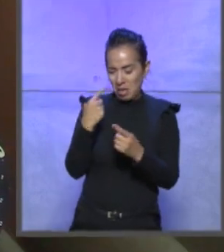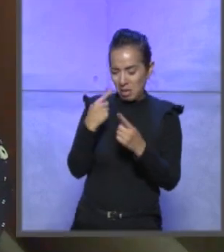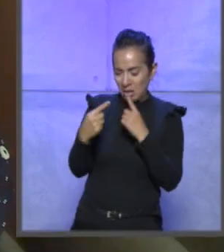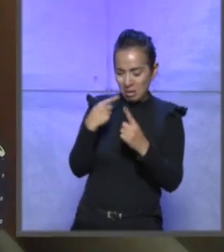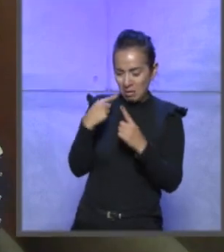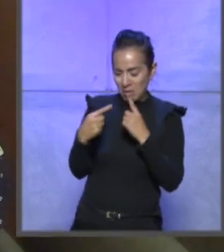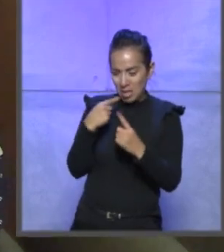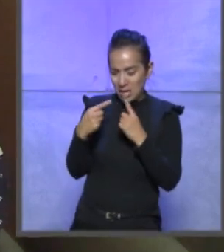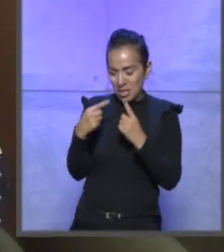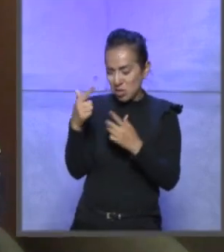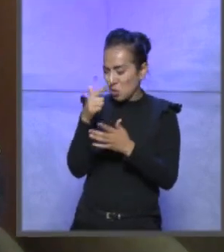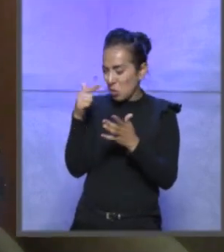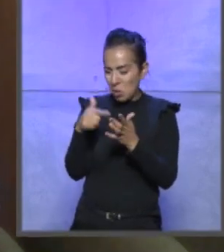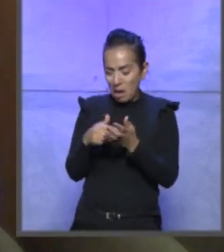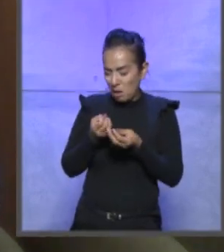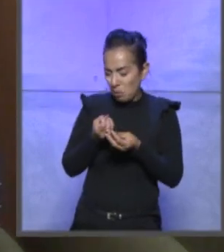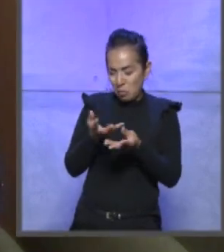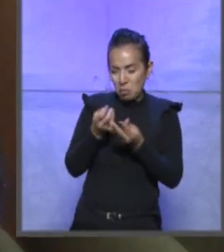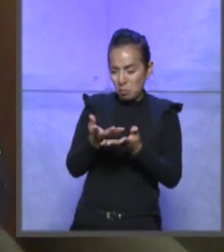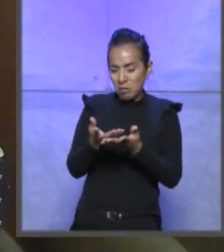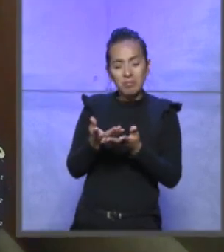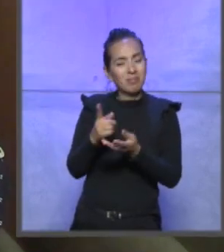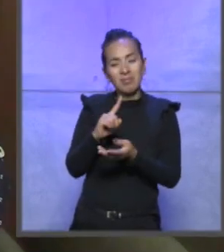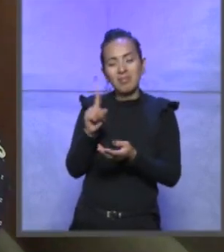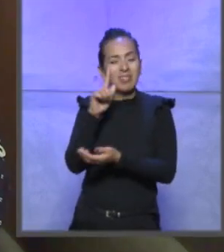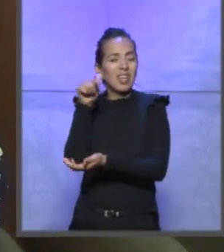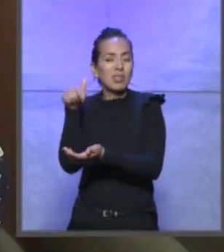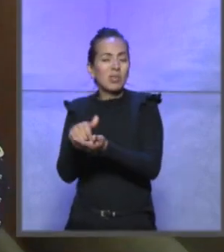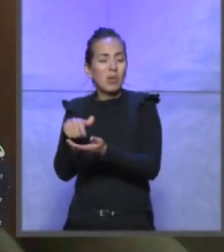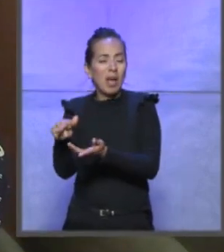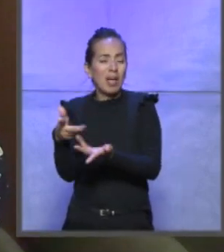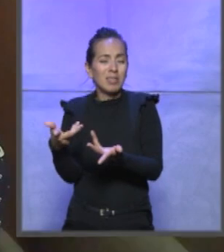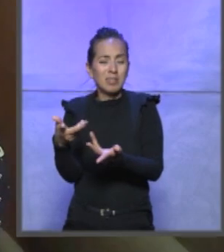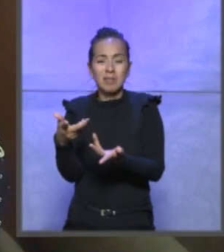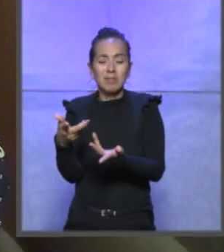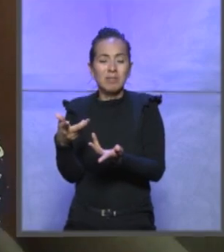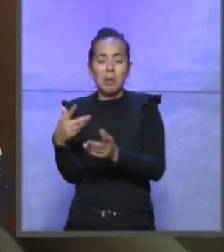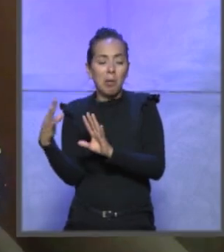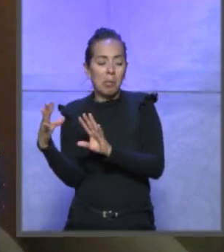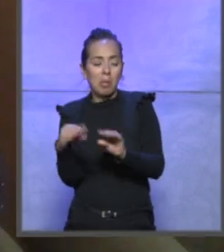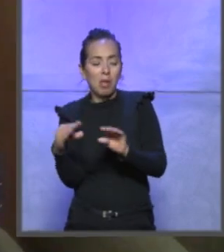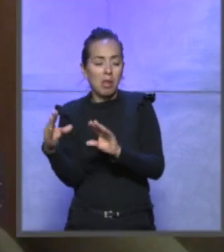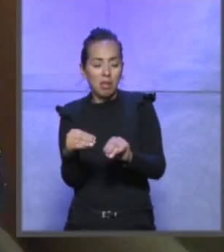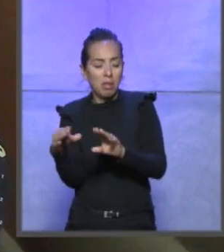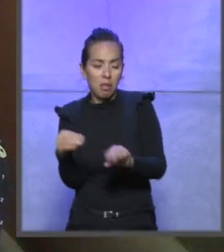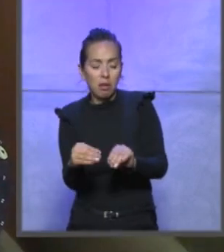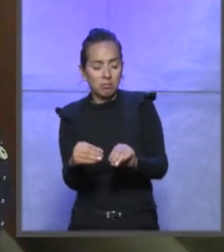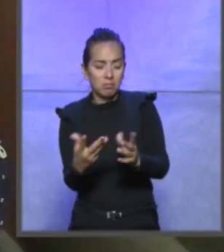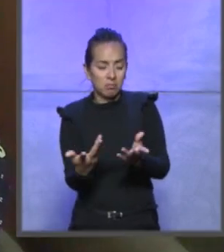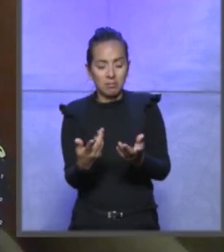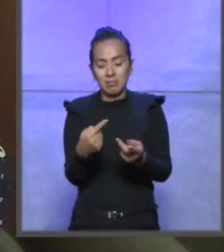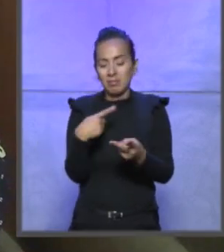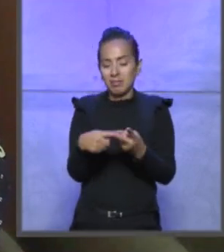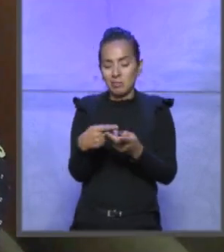debate, no son cuadros de aportación. Generalmente son cuadros de adoctrinamiento,